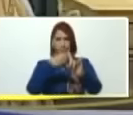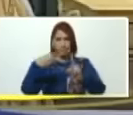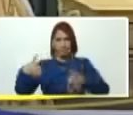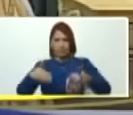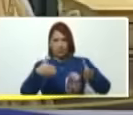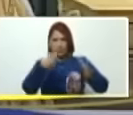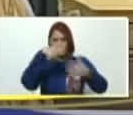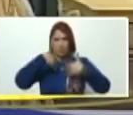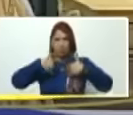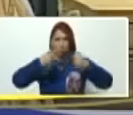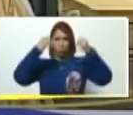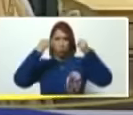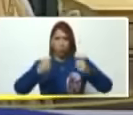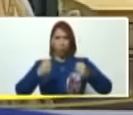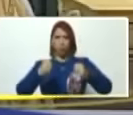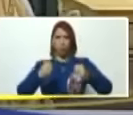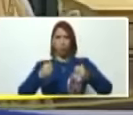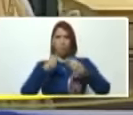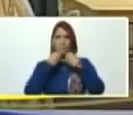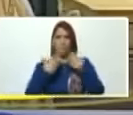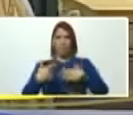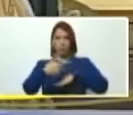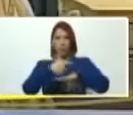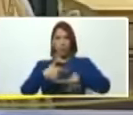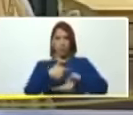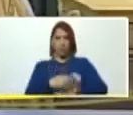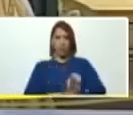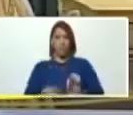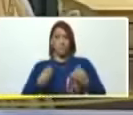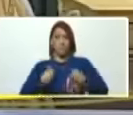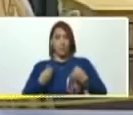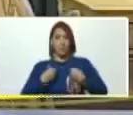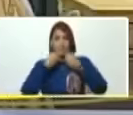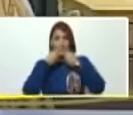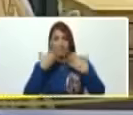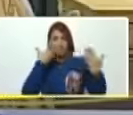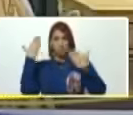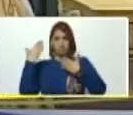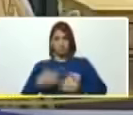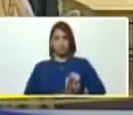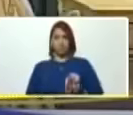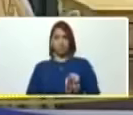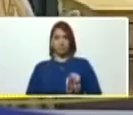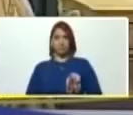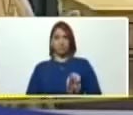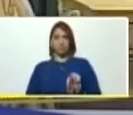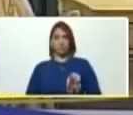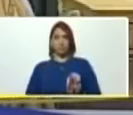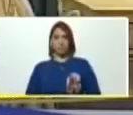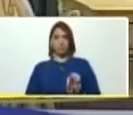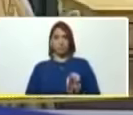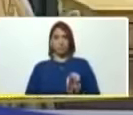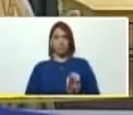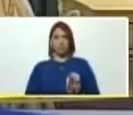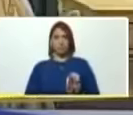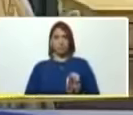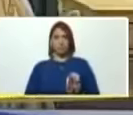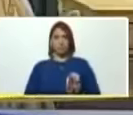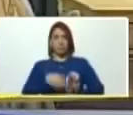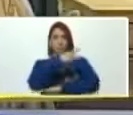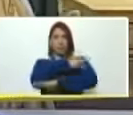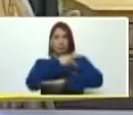camino seguro al buen gobierno, al vivir viviendo. Vamos a ver este reporte de la